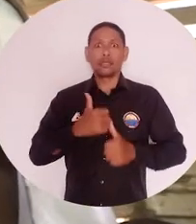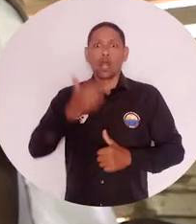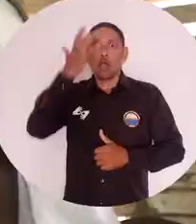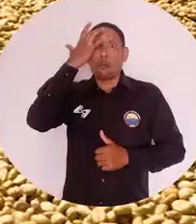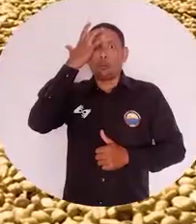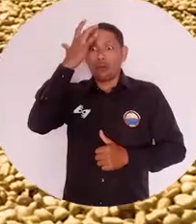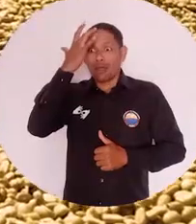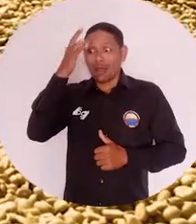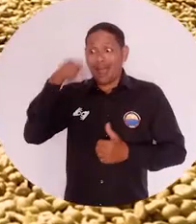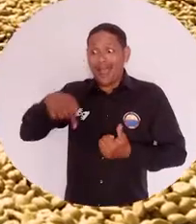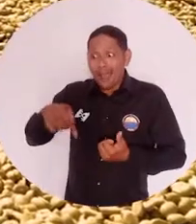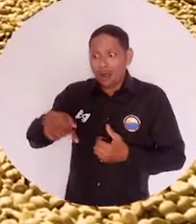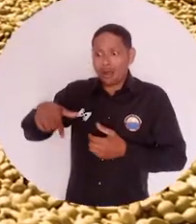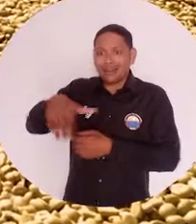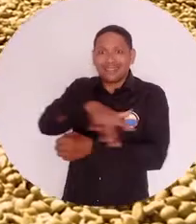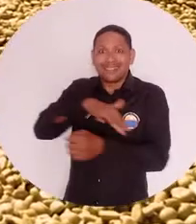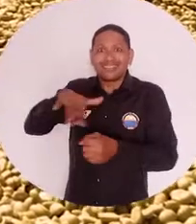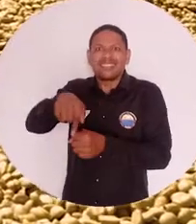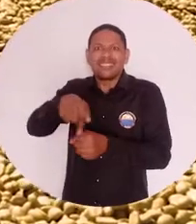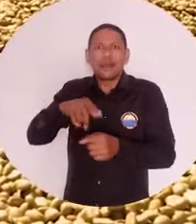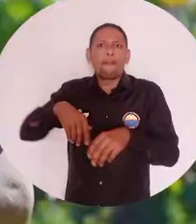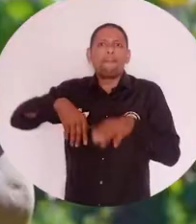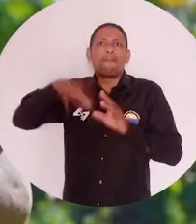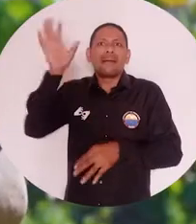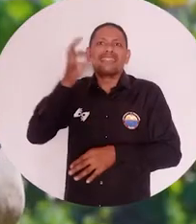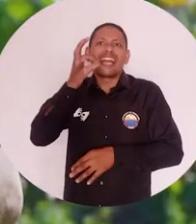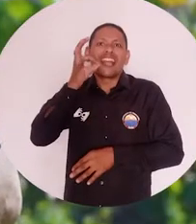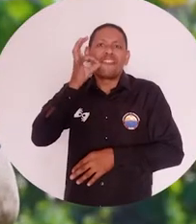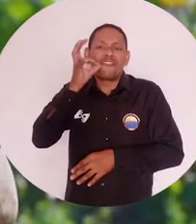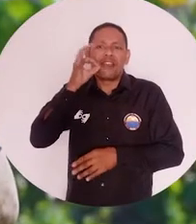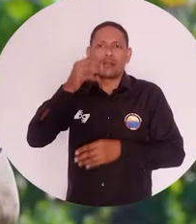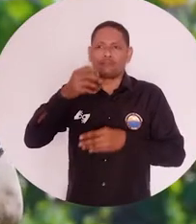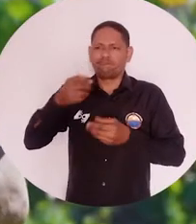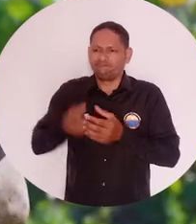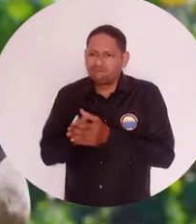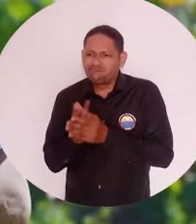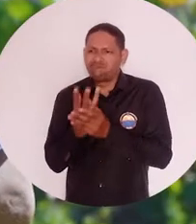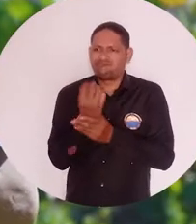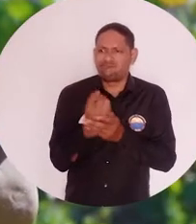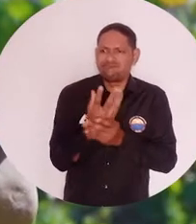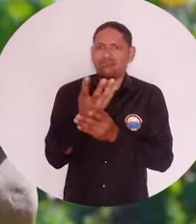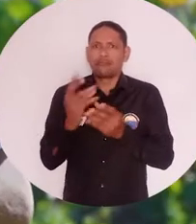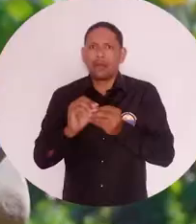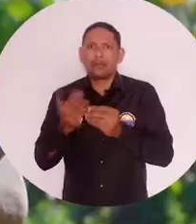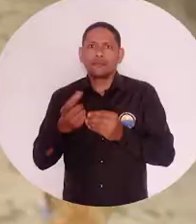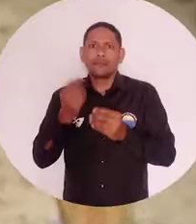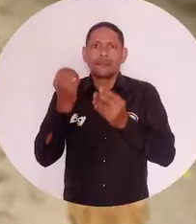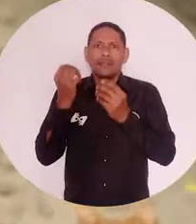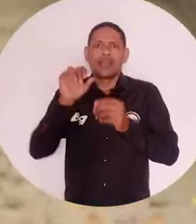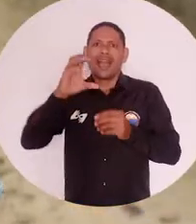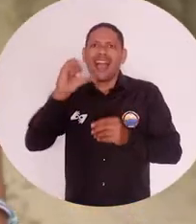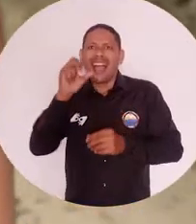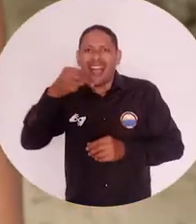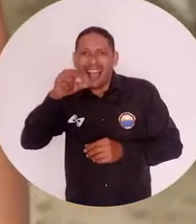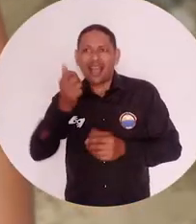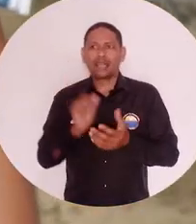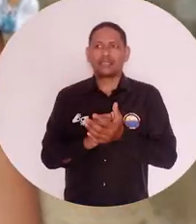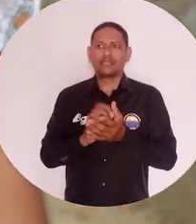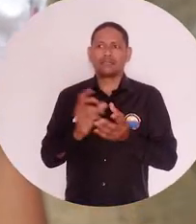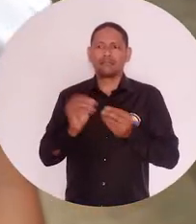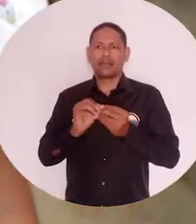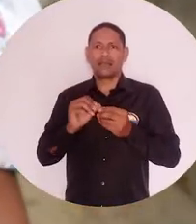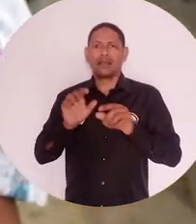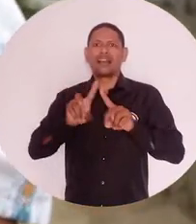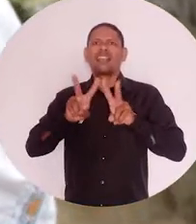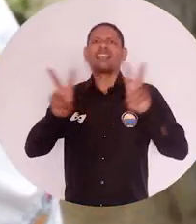esta cuenca, el fuerte de la economía es el café. De ahí para allá estamos incrementando otro, que es la caña, el cacao, el tema de